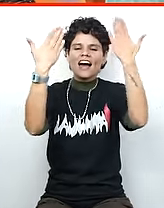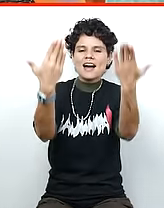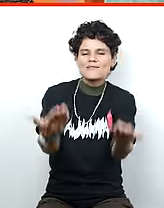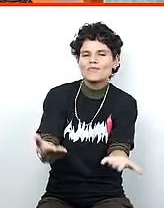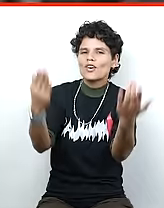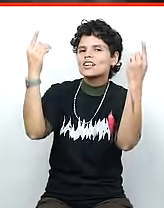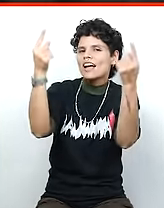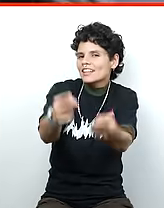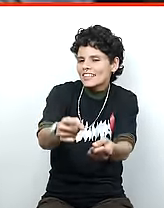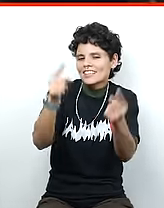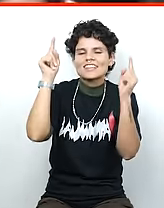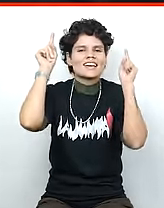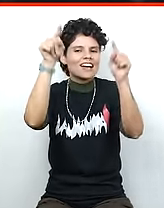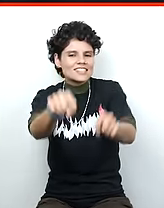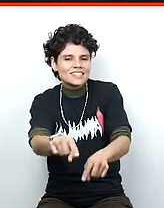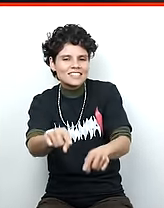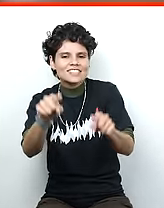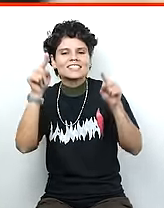deseamos